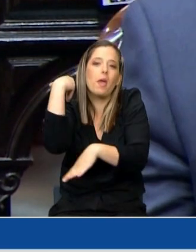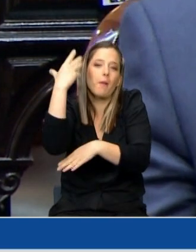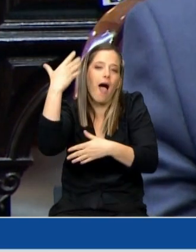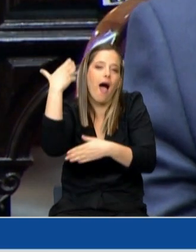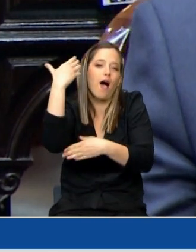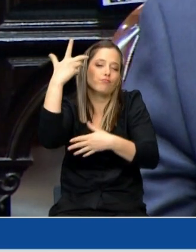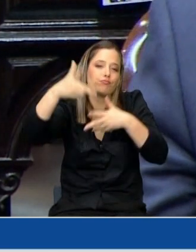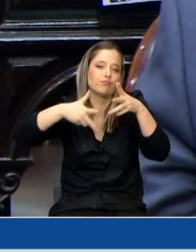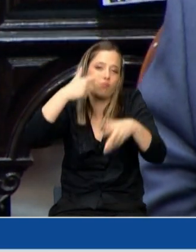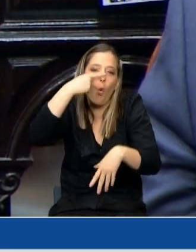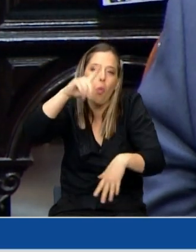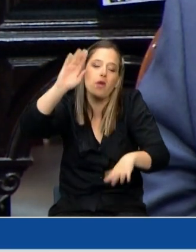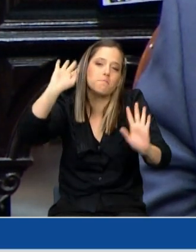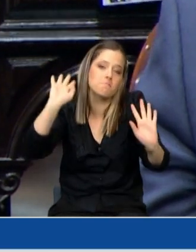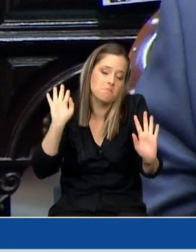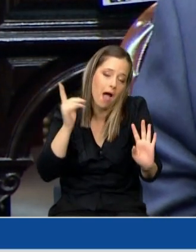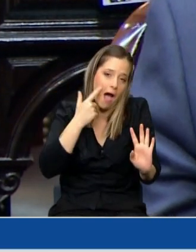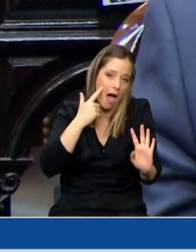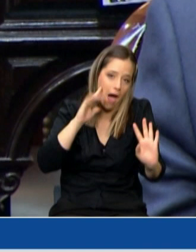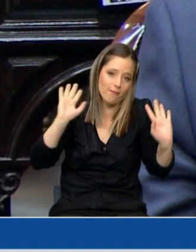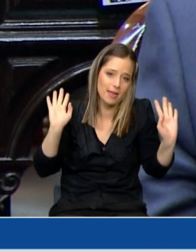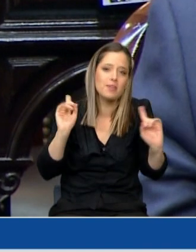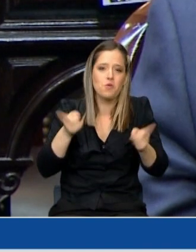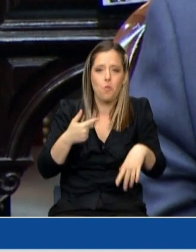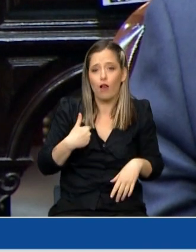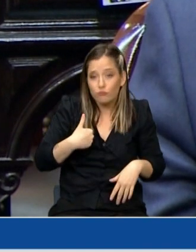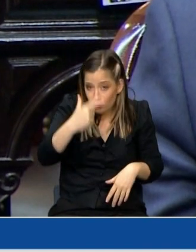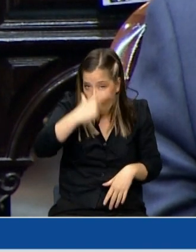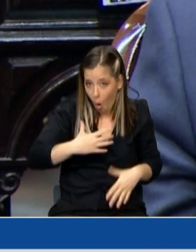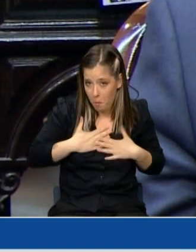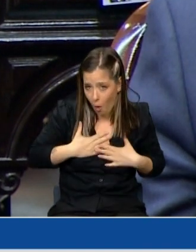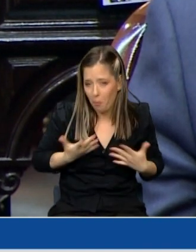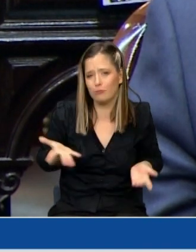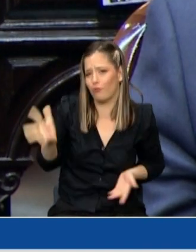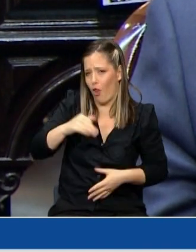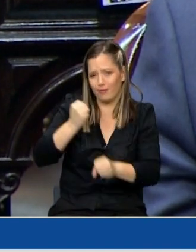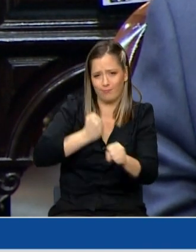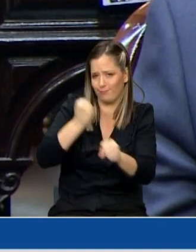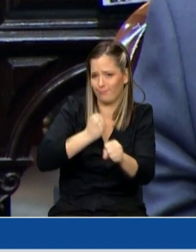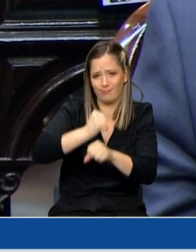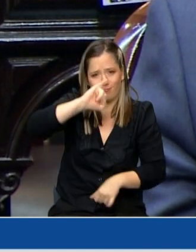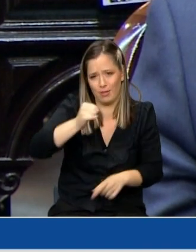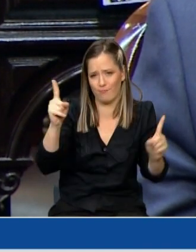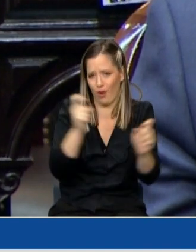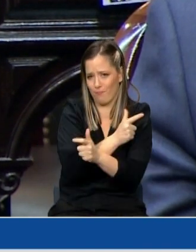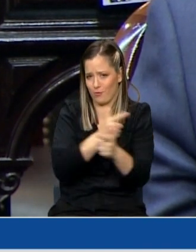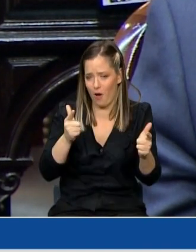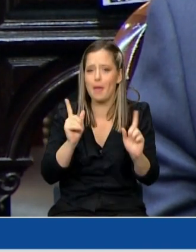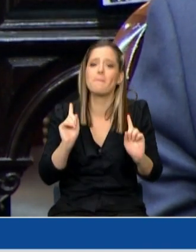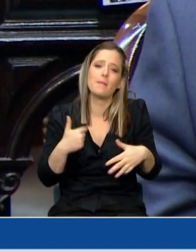probabilidades. Por mí, sigamos trabajando todos los días, no tengo problema. Pero el agradecimiento va